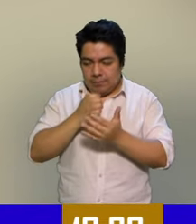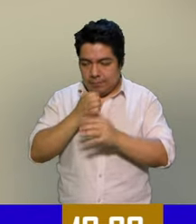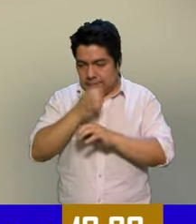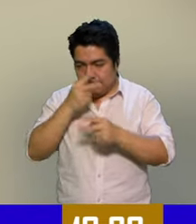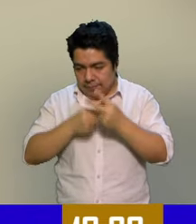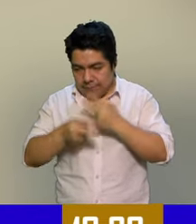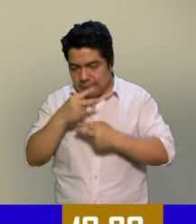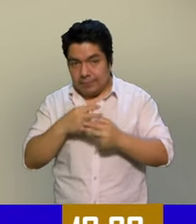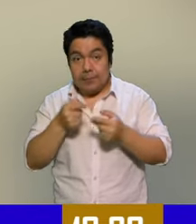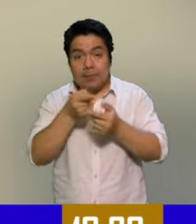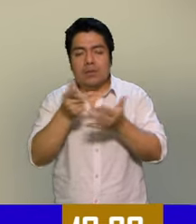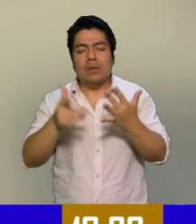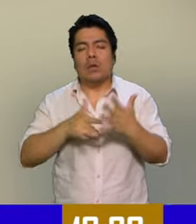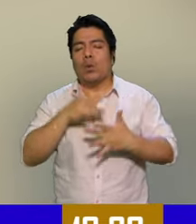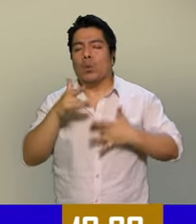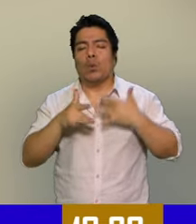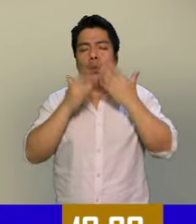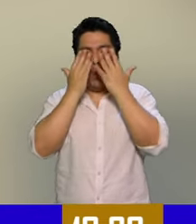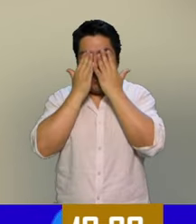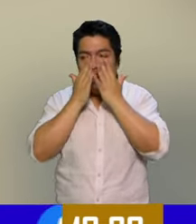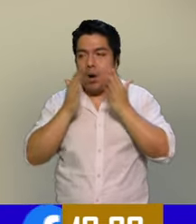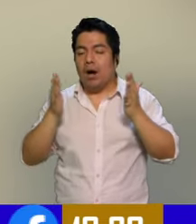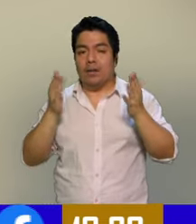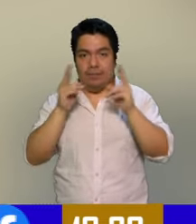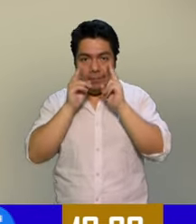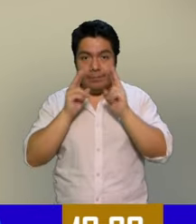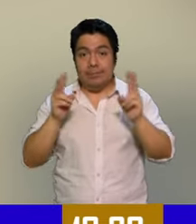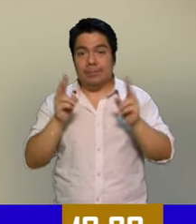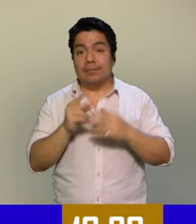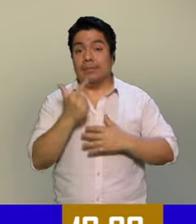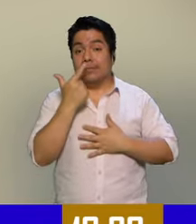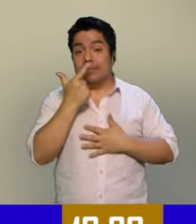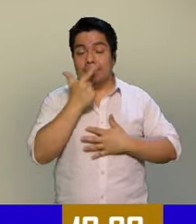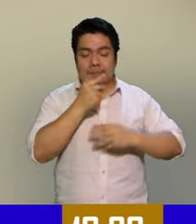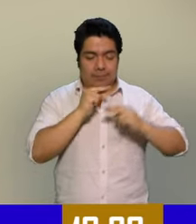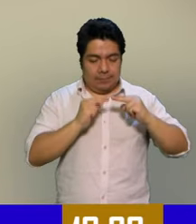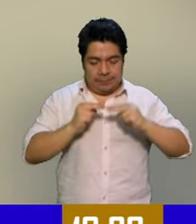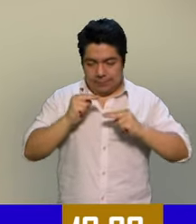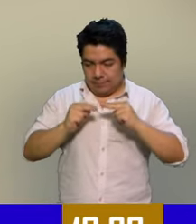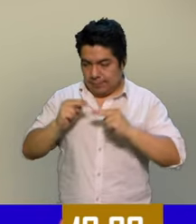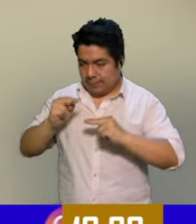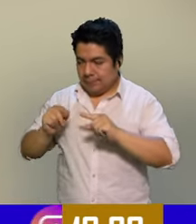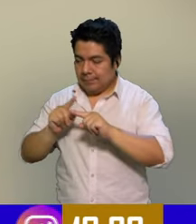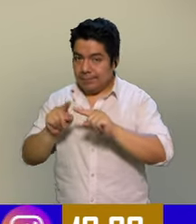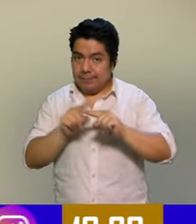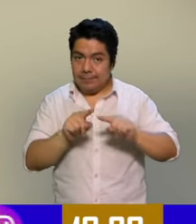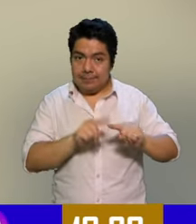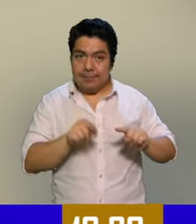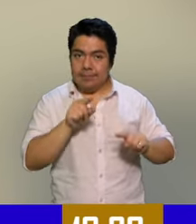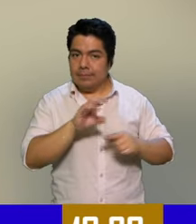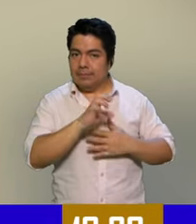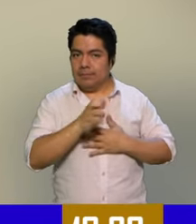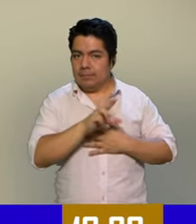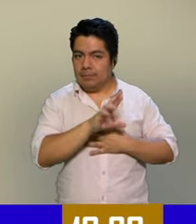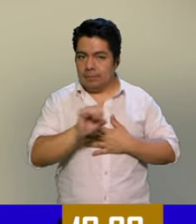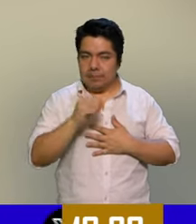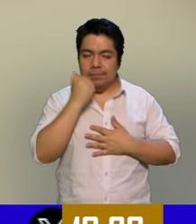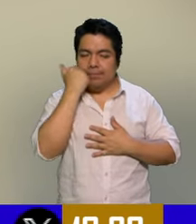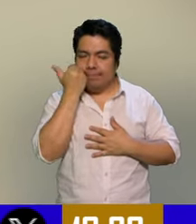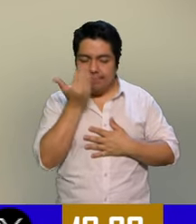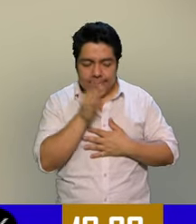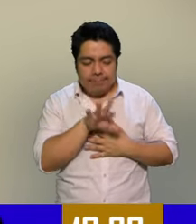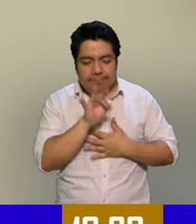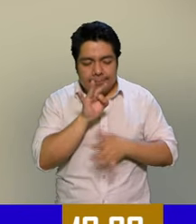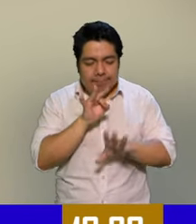nos cuenten su mirada artística al respecto. Abrimos 7 categorías diferentes para que, Charro, tú puedes escoger la que más te